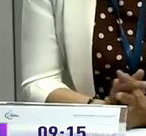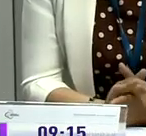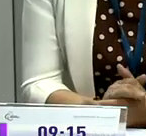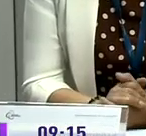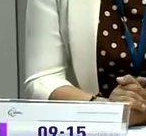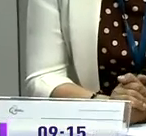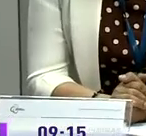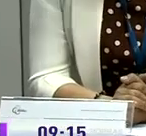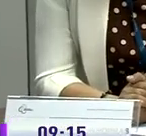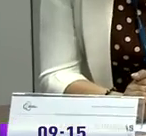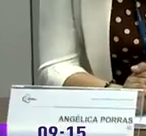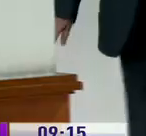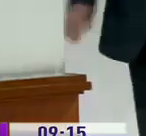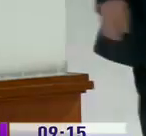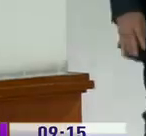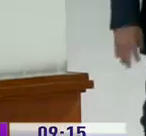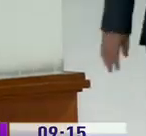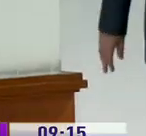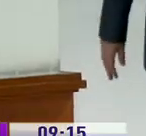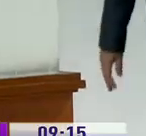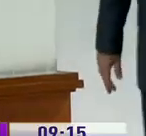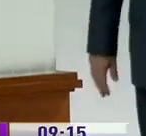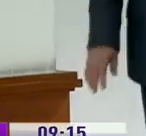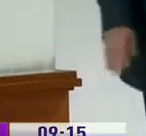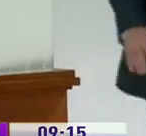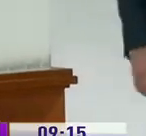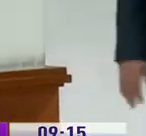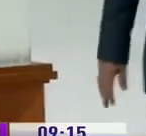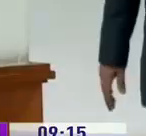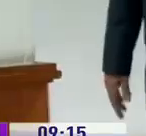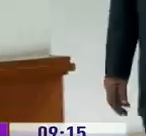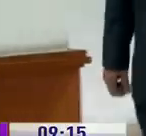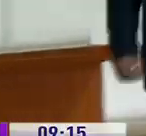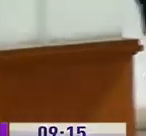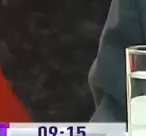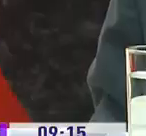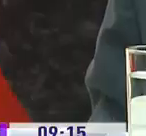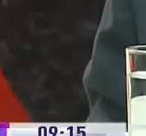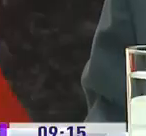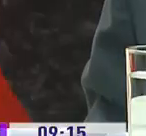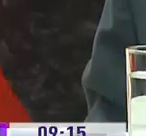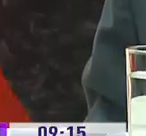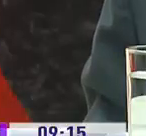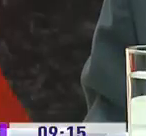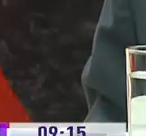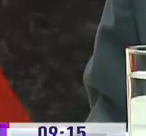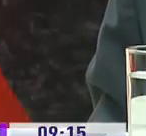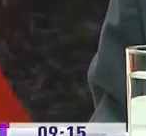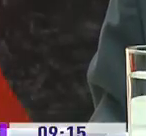centígrados, 9.15 en el territorio continental, 8.15 en el territorio insular. Ya venimos.